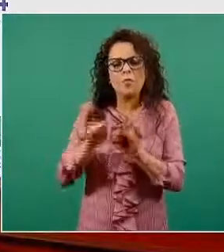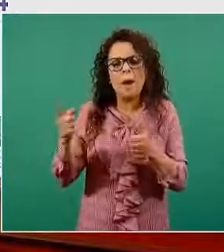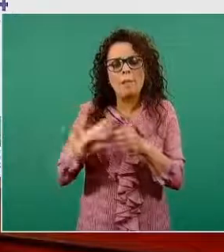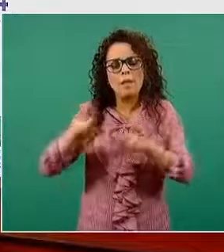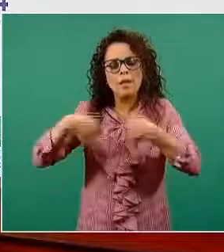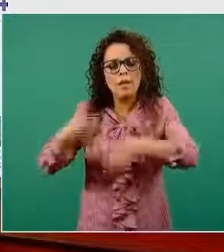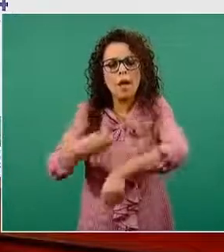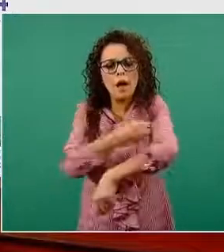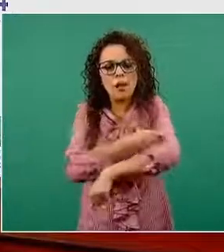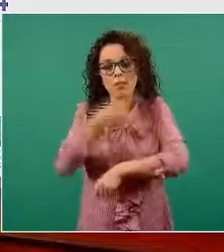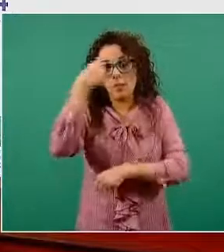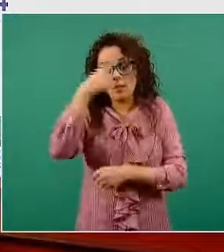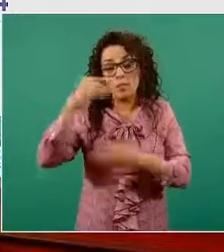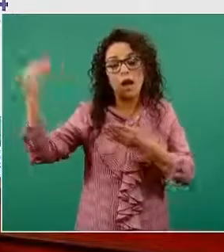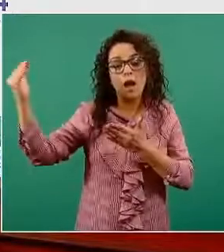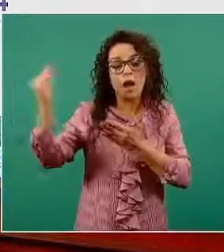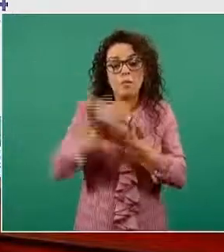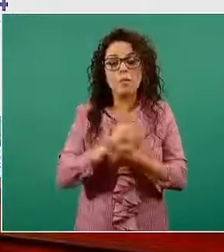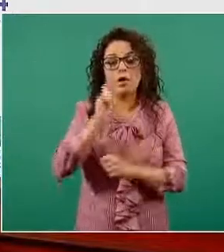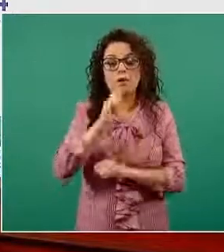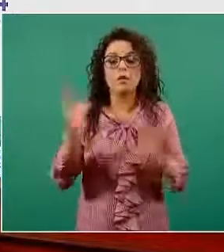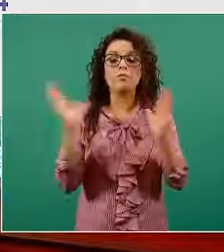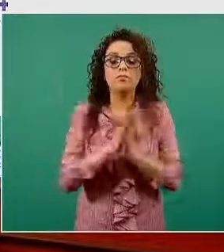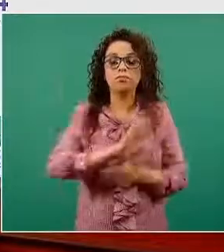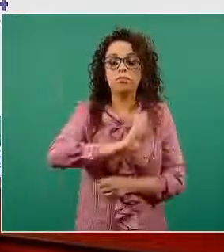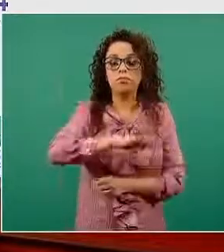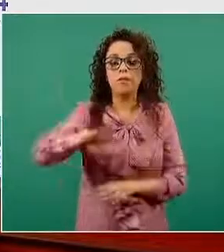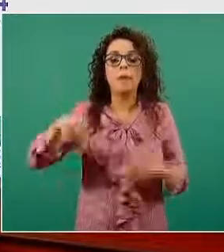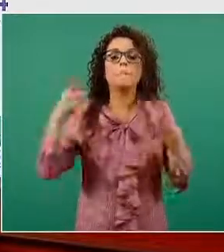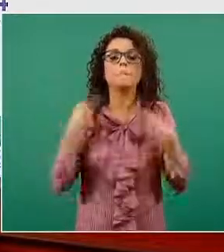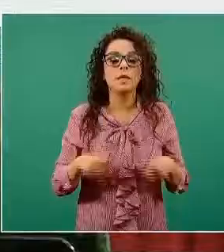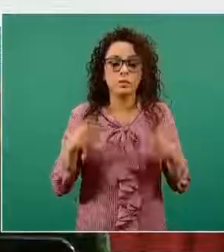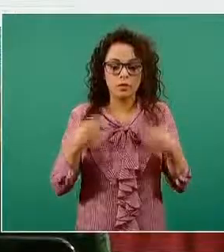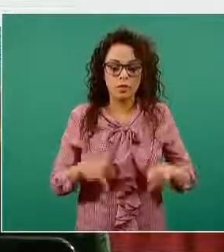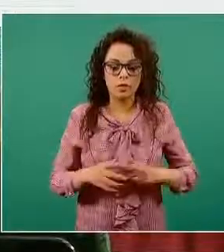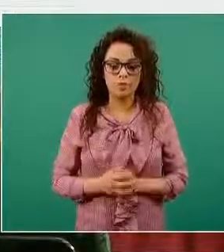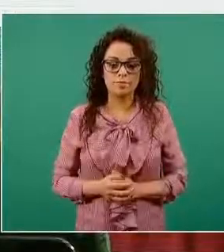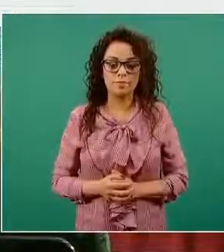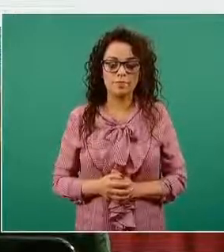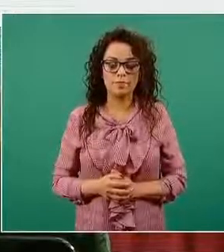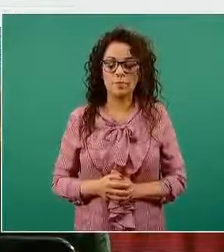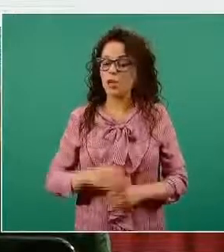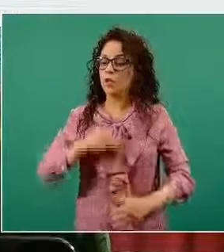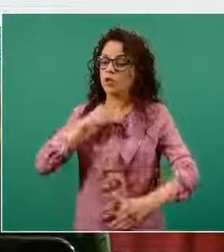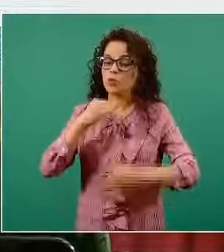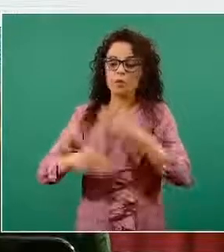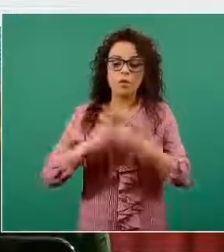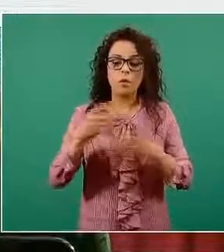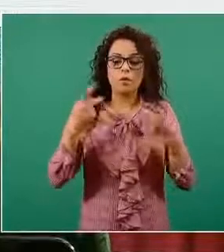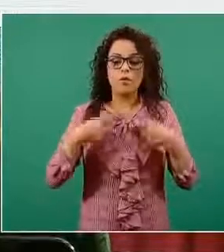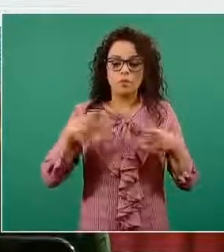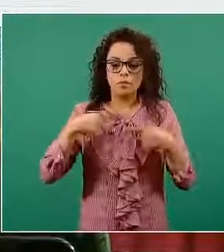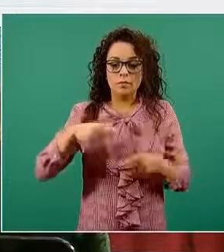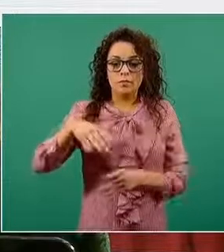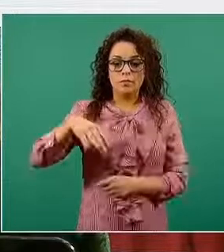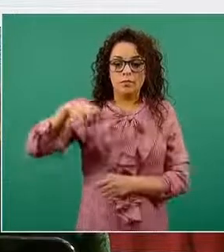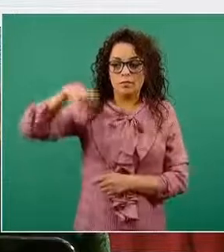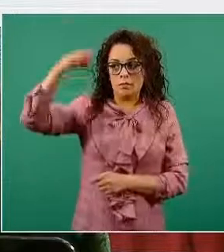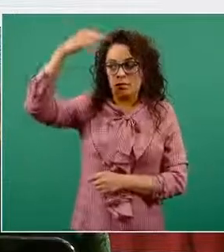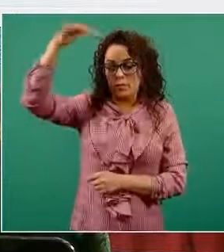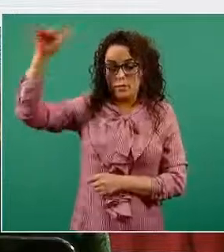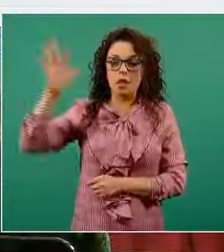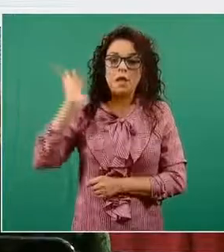su ocupación, su lugar de residencia o cualquier otra circunstancia. Todas las personas adultas mayores